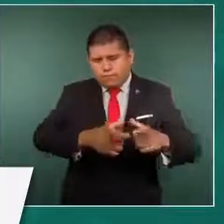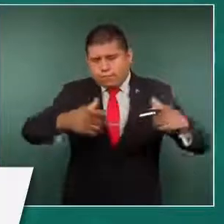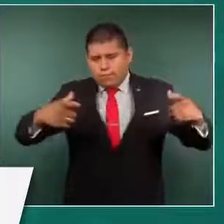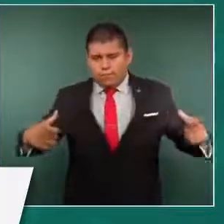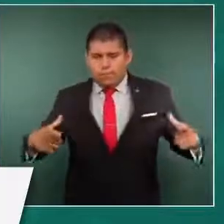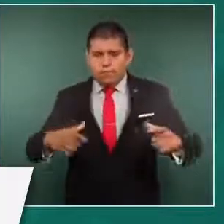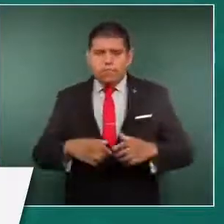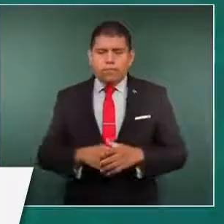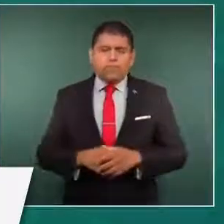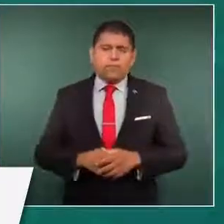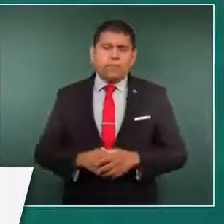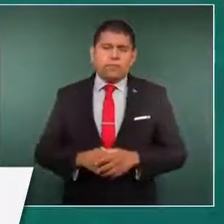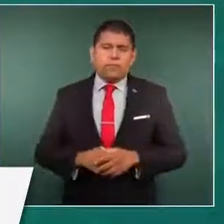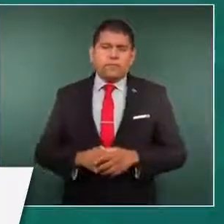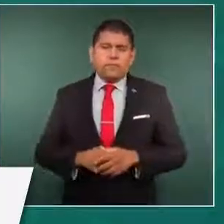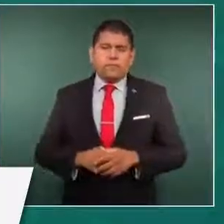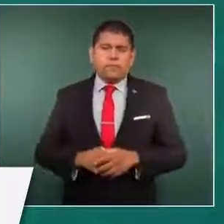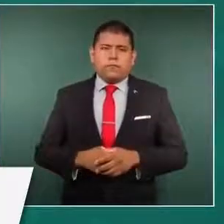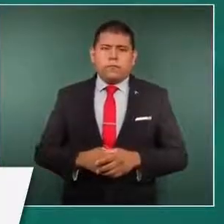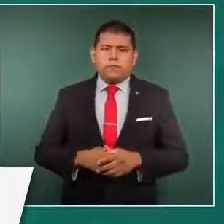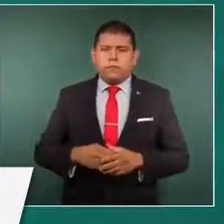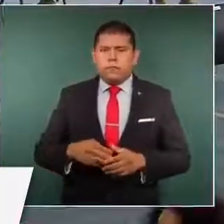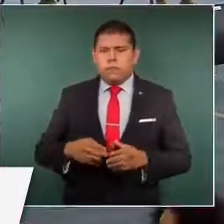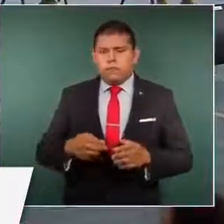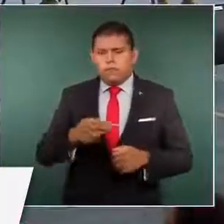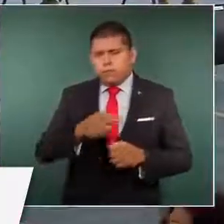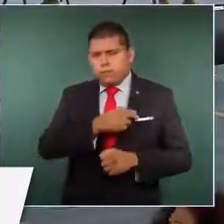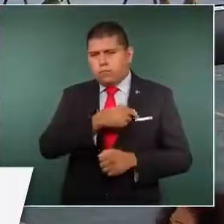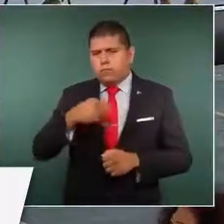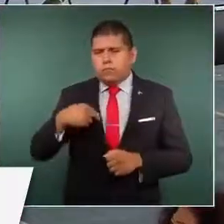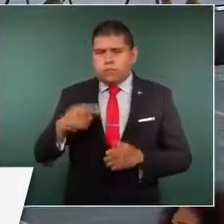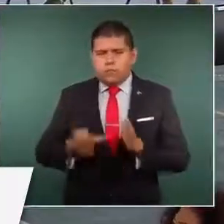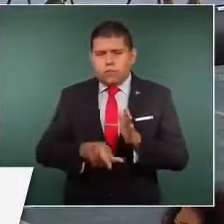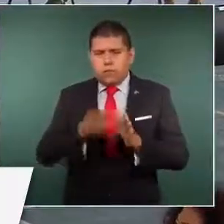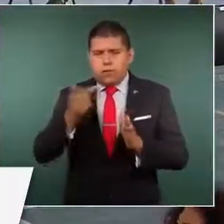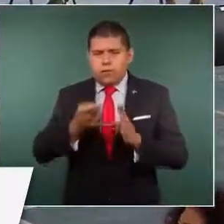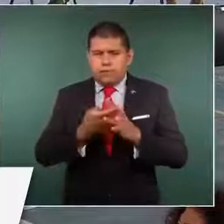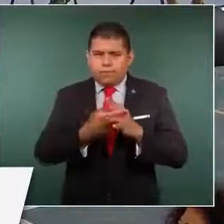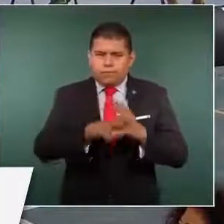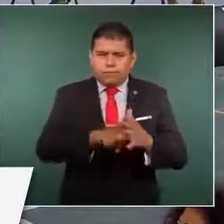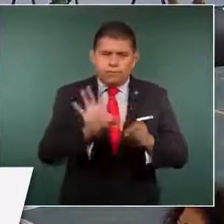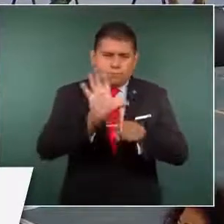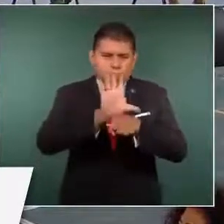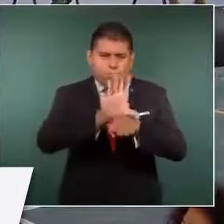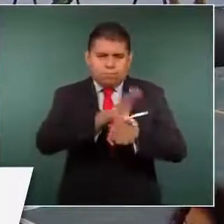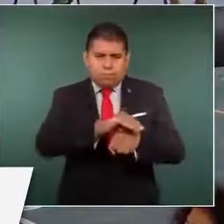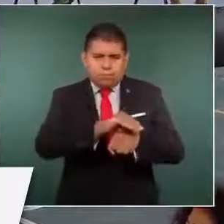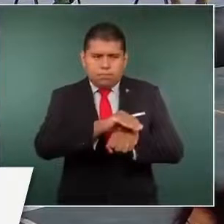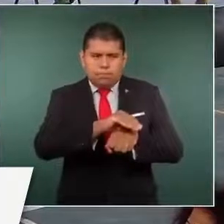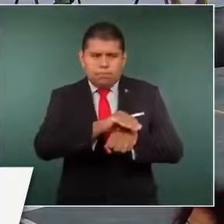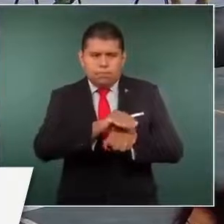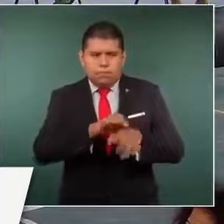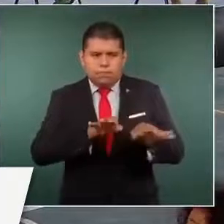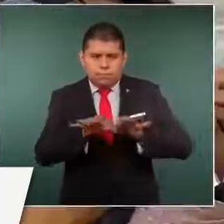Ya estamos reiniciando todo el proceso de licitación porque se había